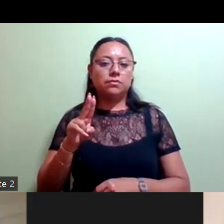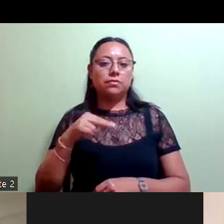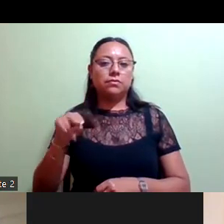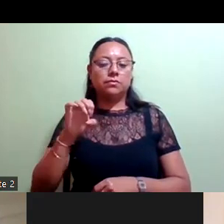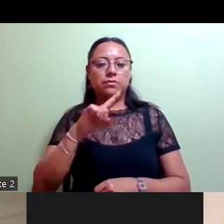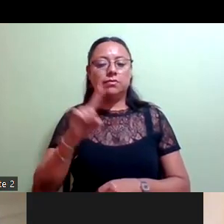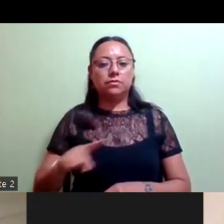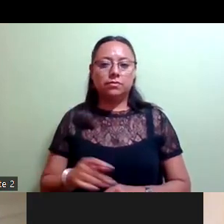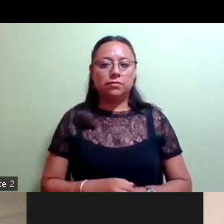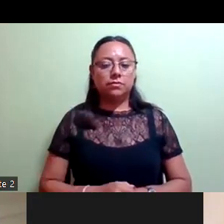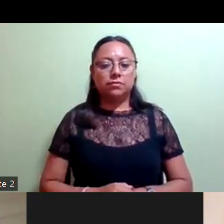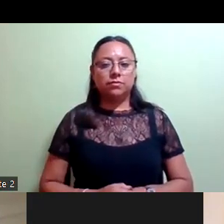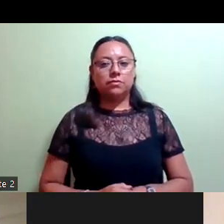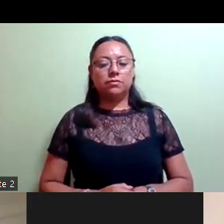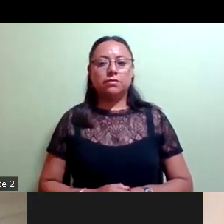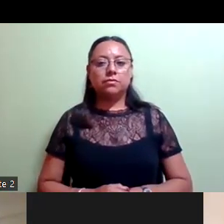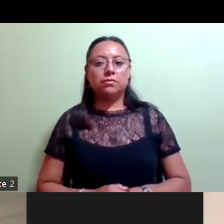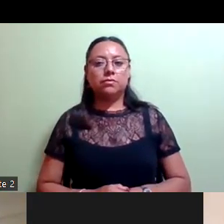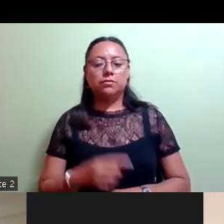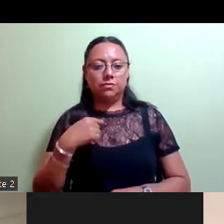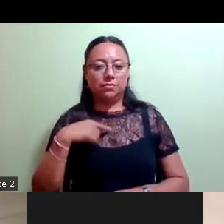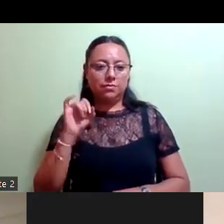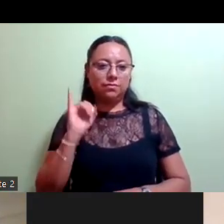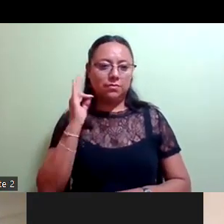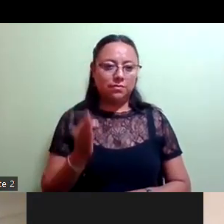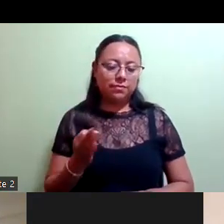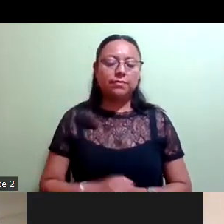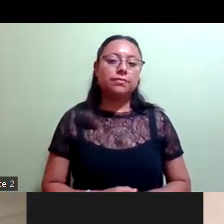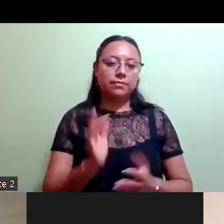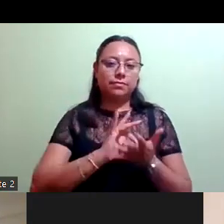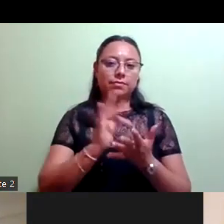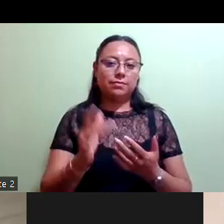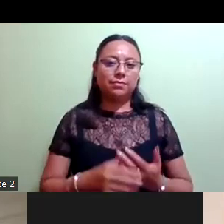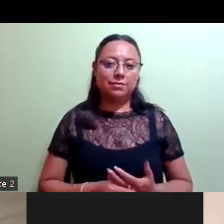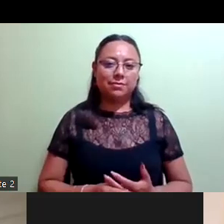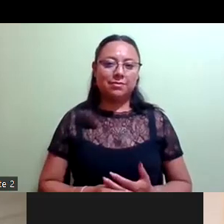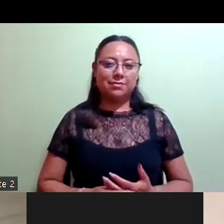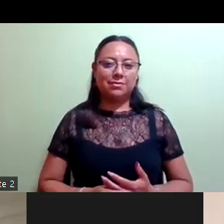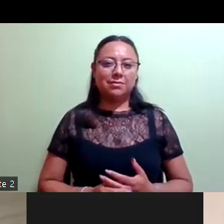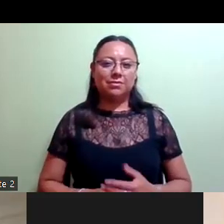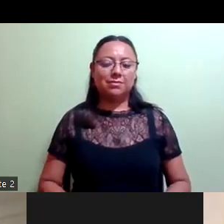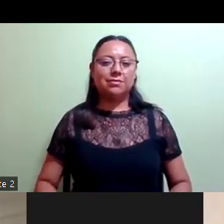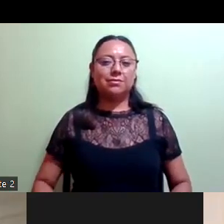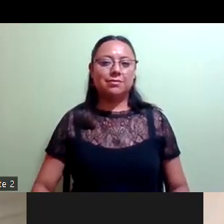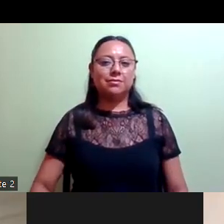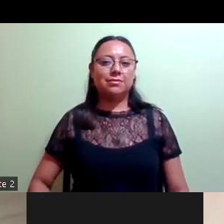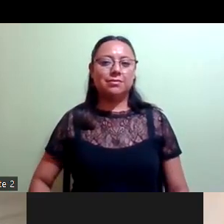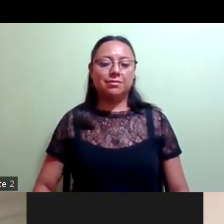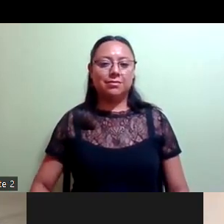voto, diputada, por favor. Nancy Núñez, a favor. Estamos Gracias. aquí entre cuentes y cuetones del Congreso.